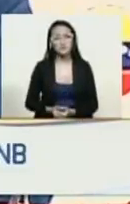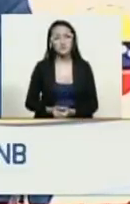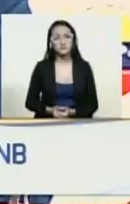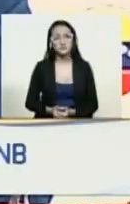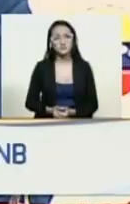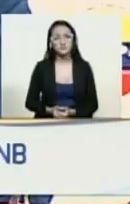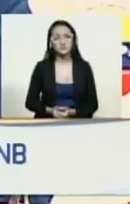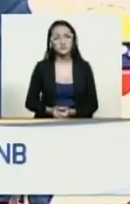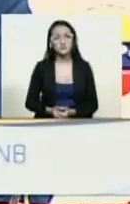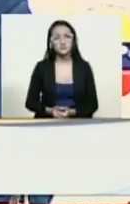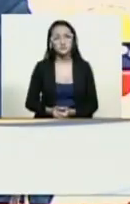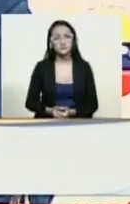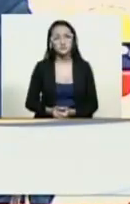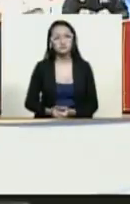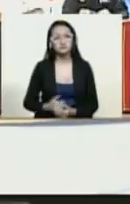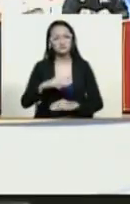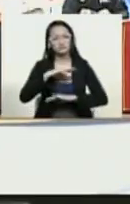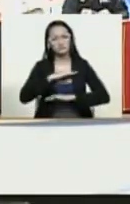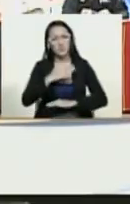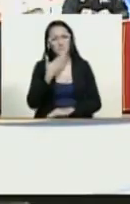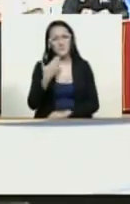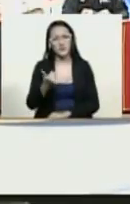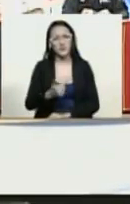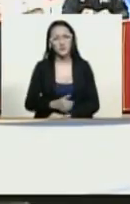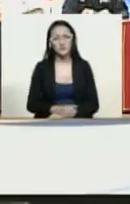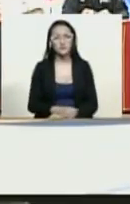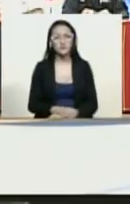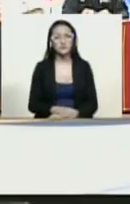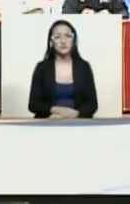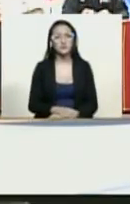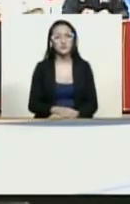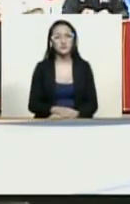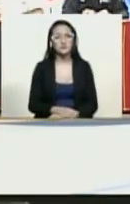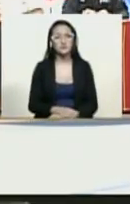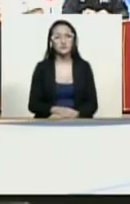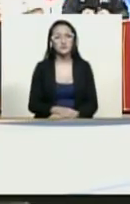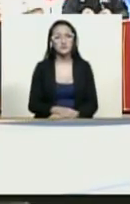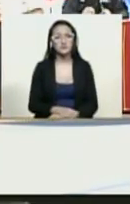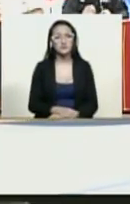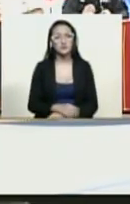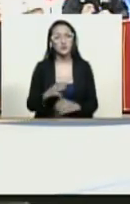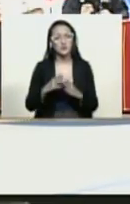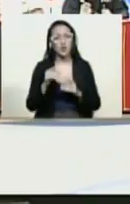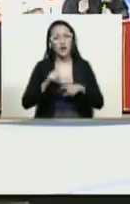el más alto nivel de eficiencia y de eficacia en todo lo que